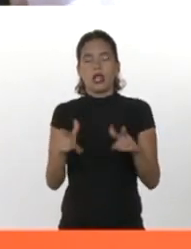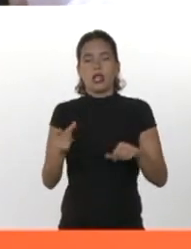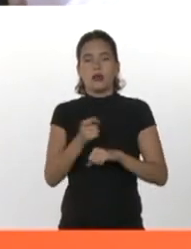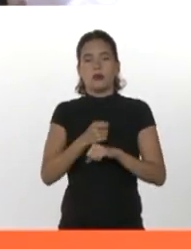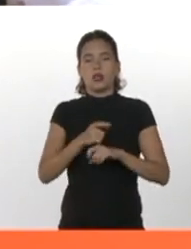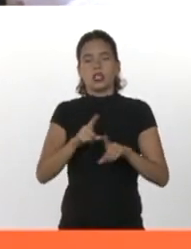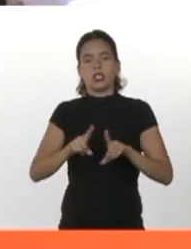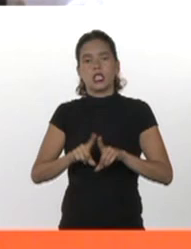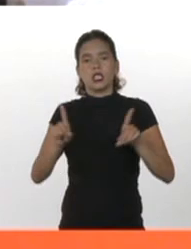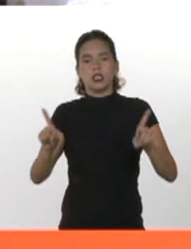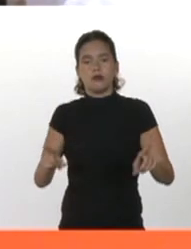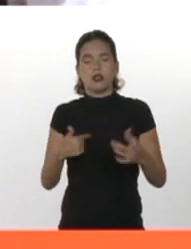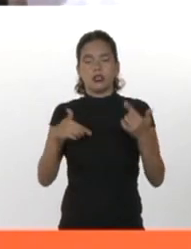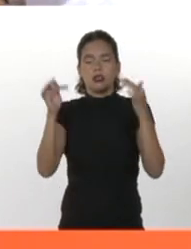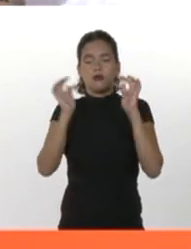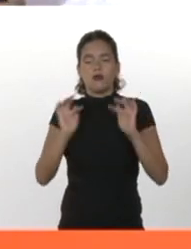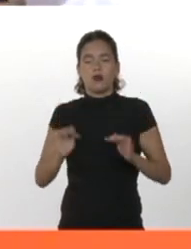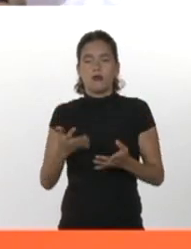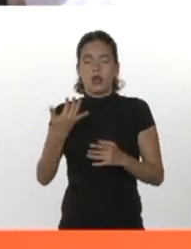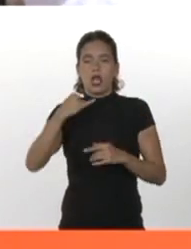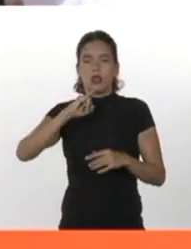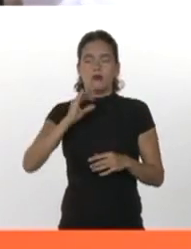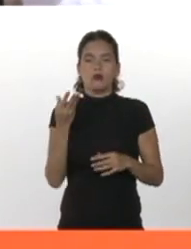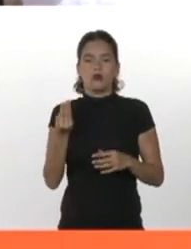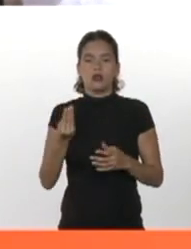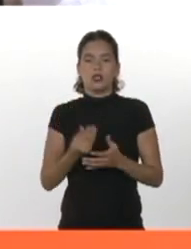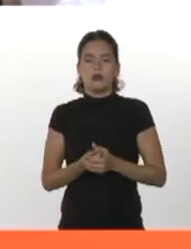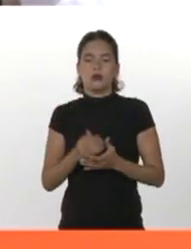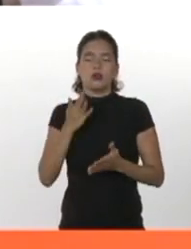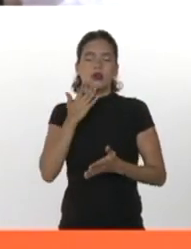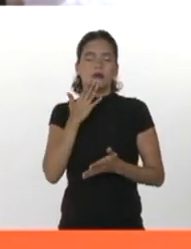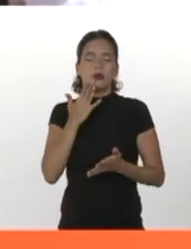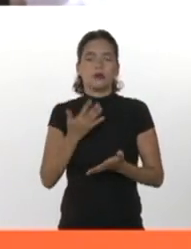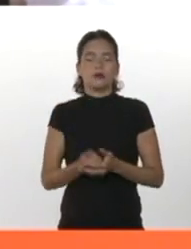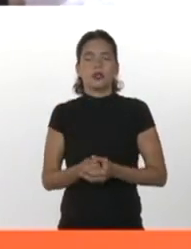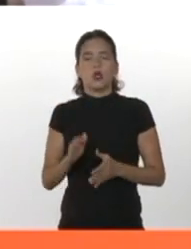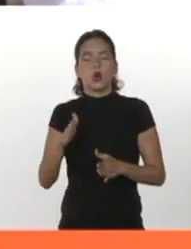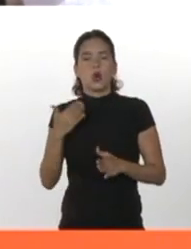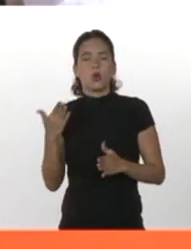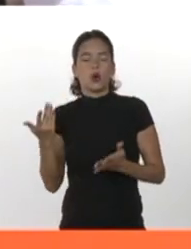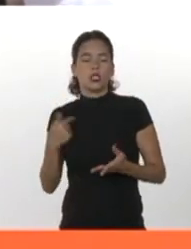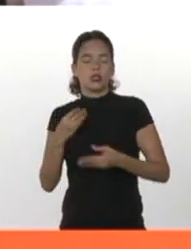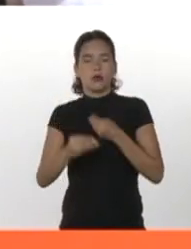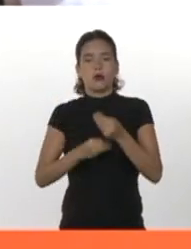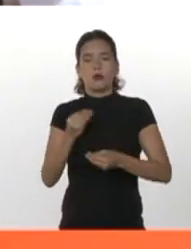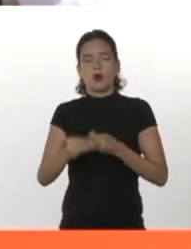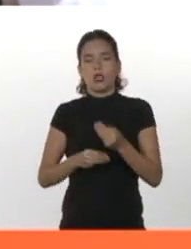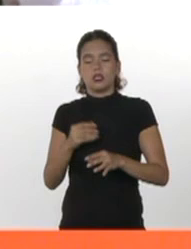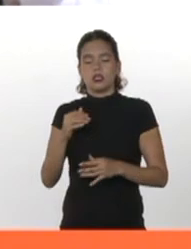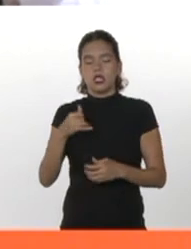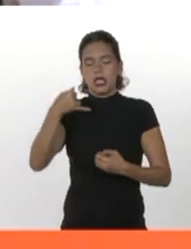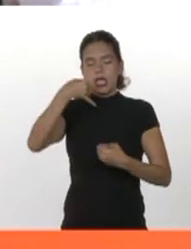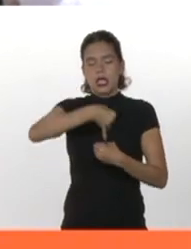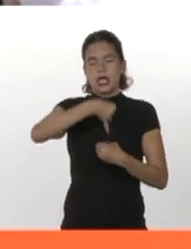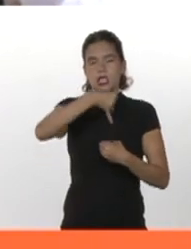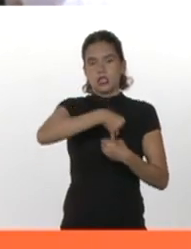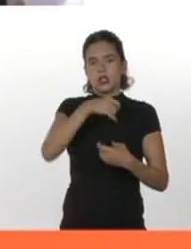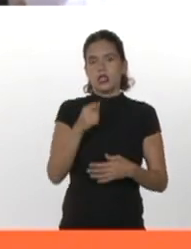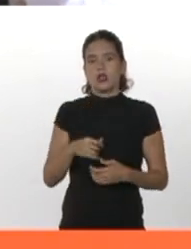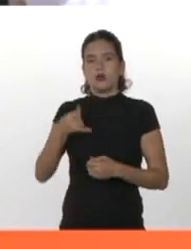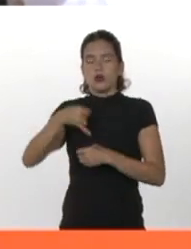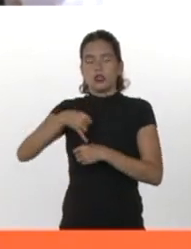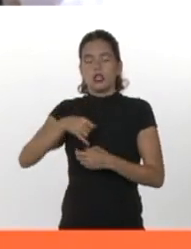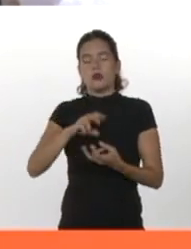de diferentes maneras. Hay muchas. Por ejemplo, cuando vamos a hacer elección, cuando elegimos